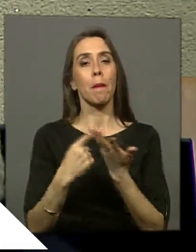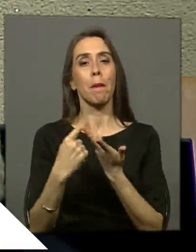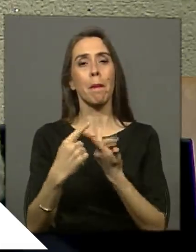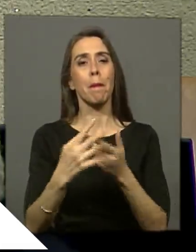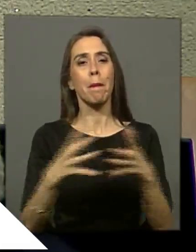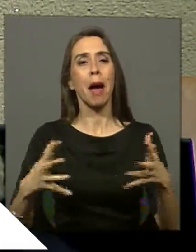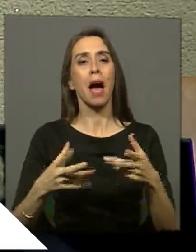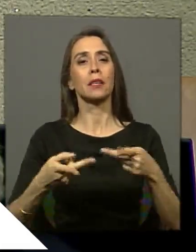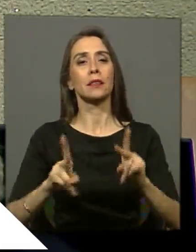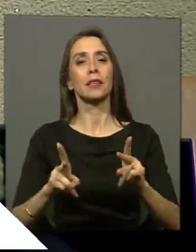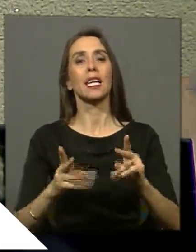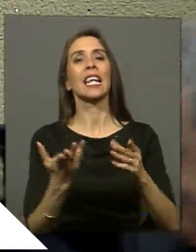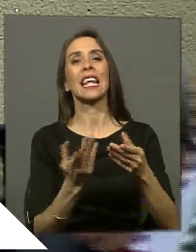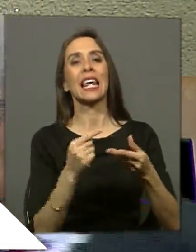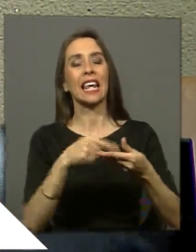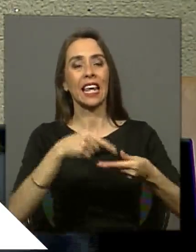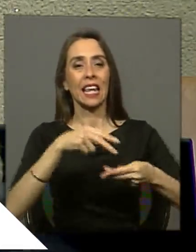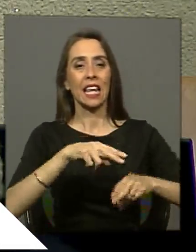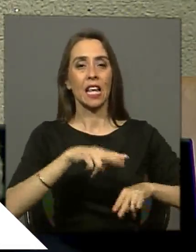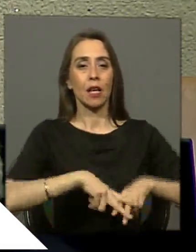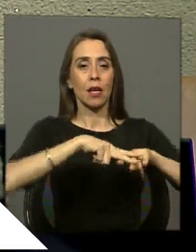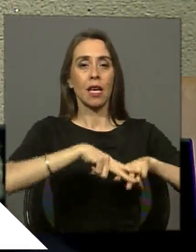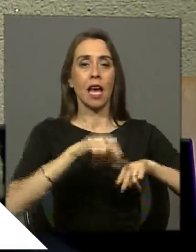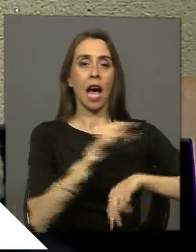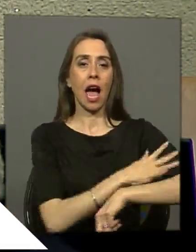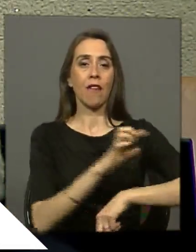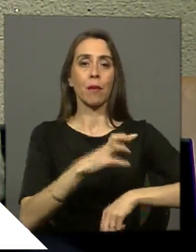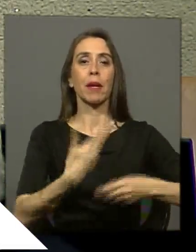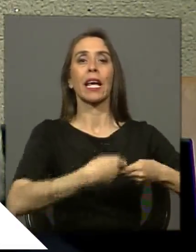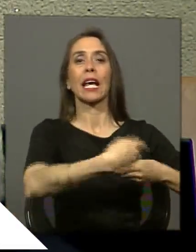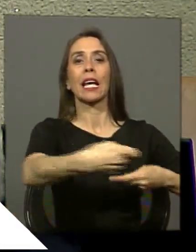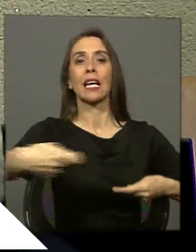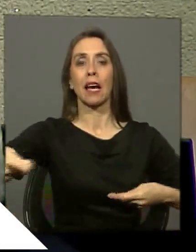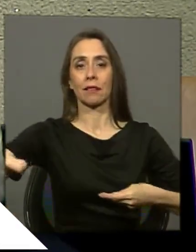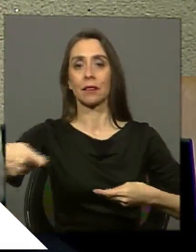el portafolio de las AFP le he dicho señor presidente